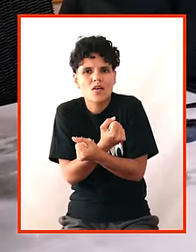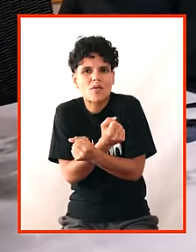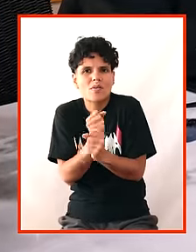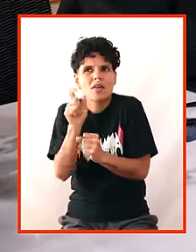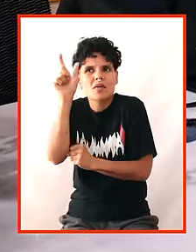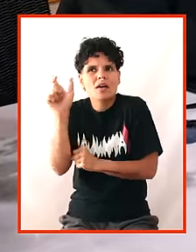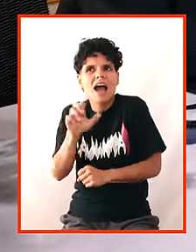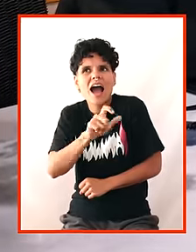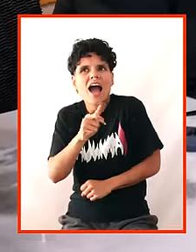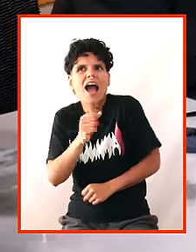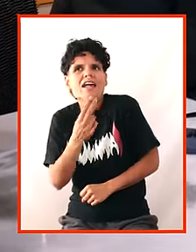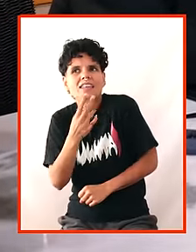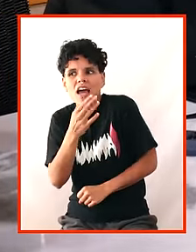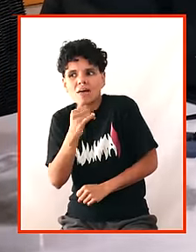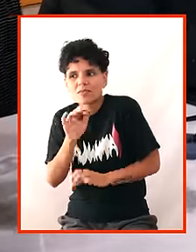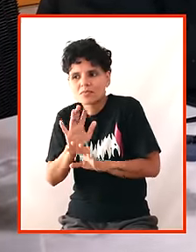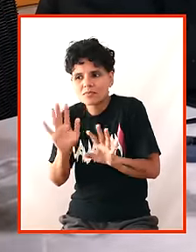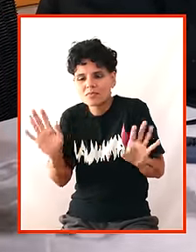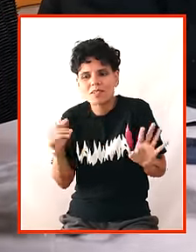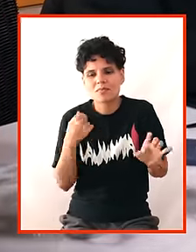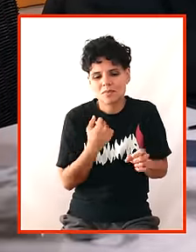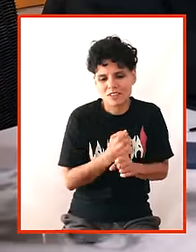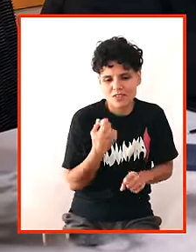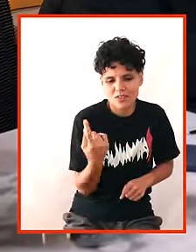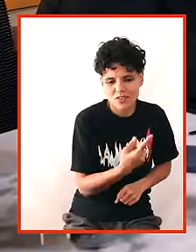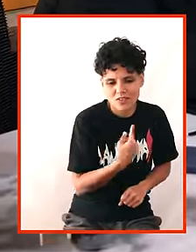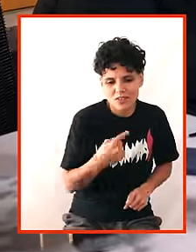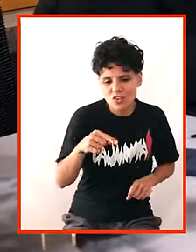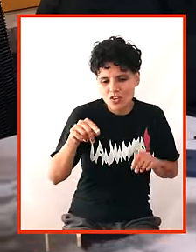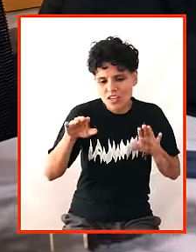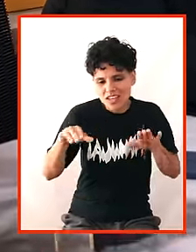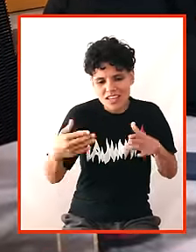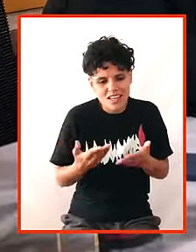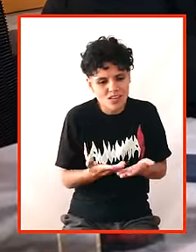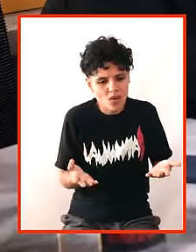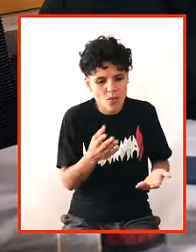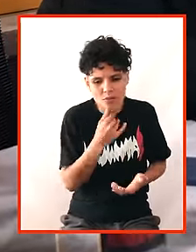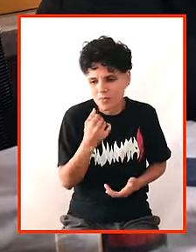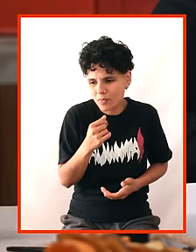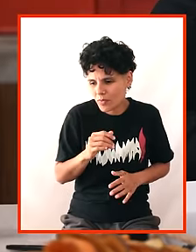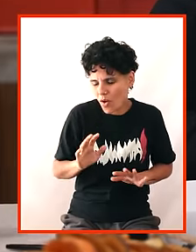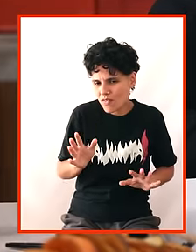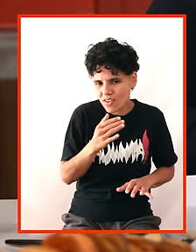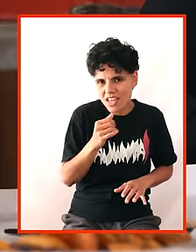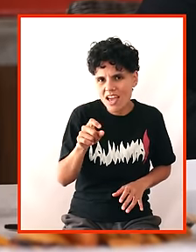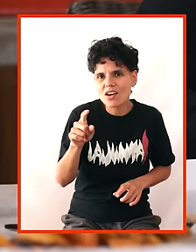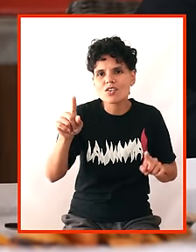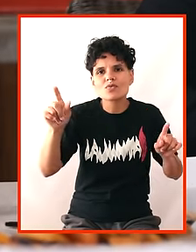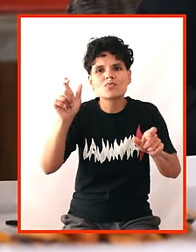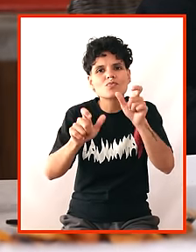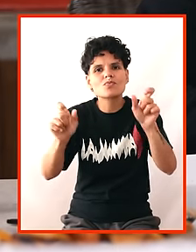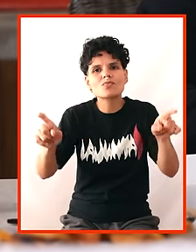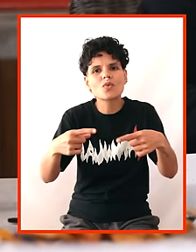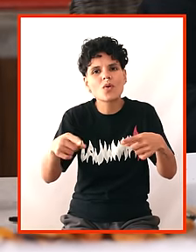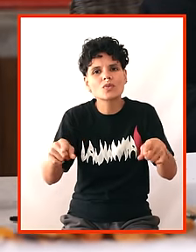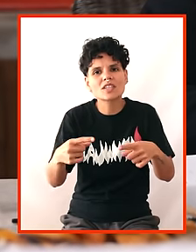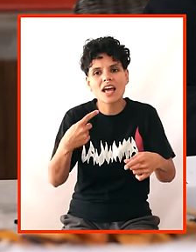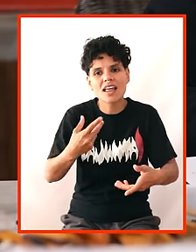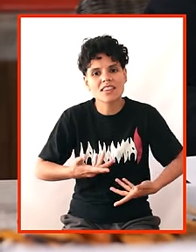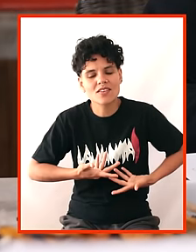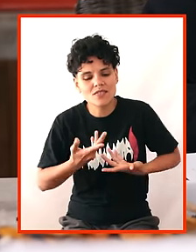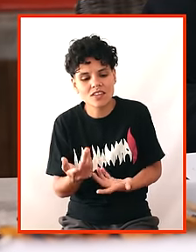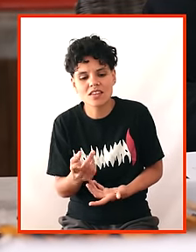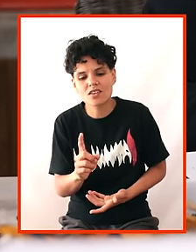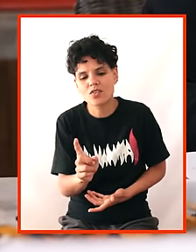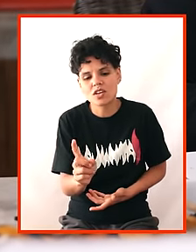era chico, no pasaba con todos los músicos, sino que el músico que te invita como niño a agarrar una